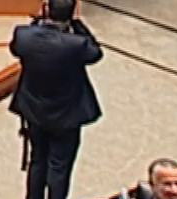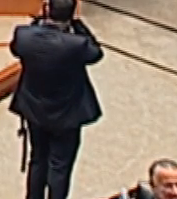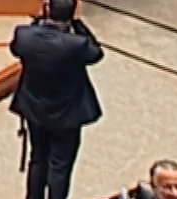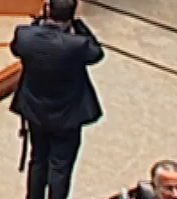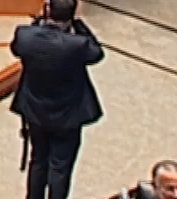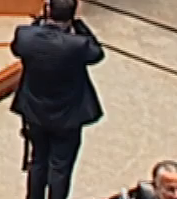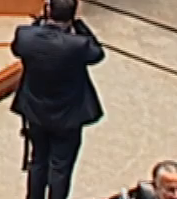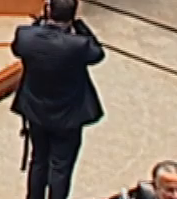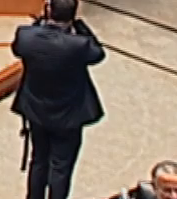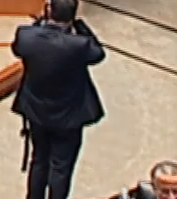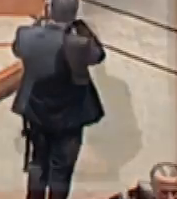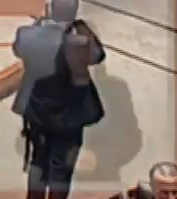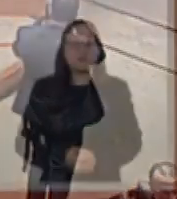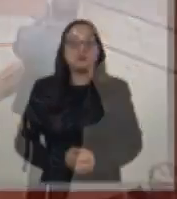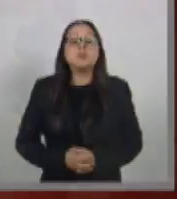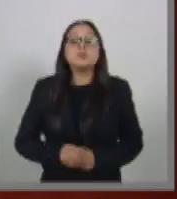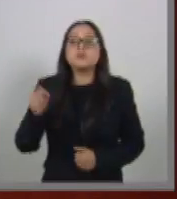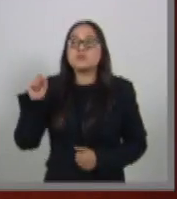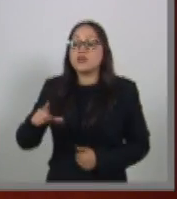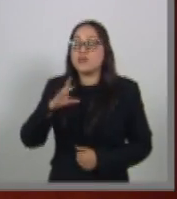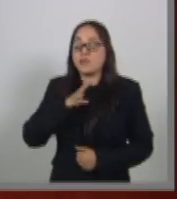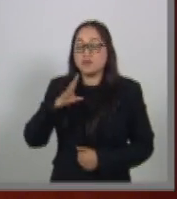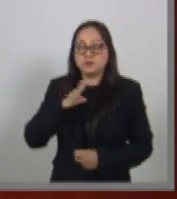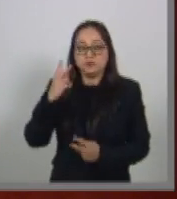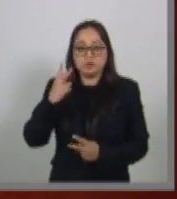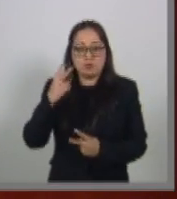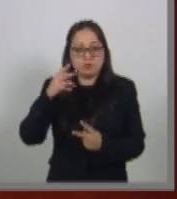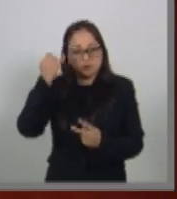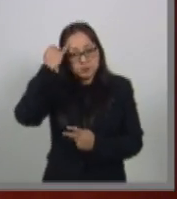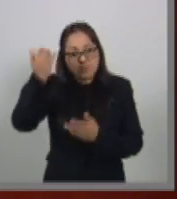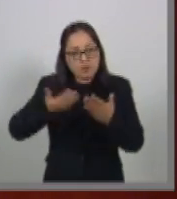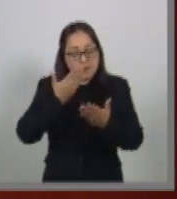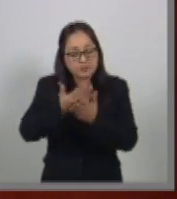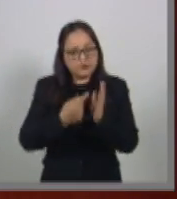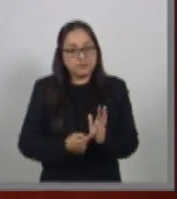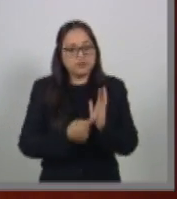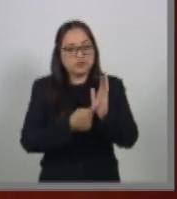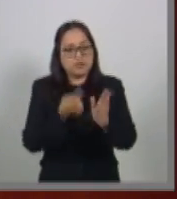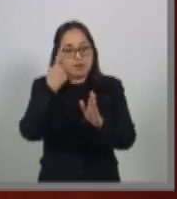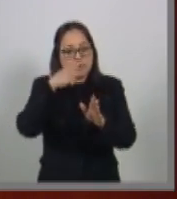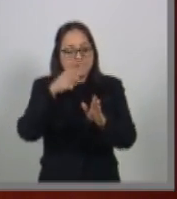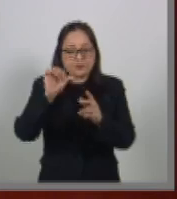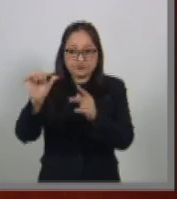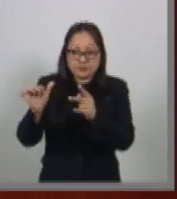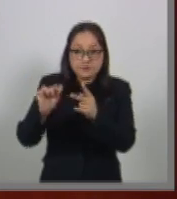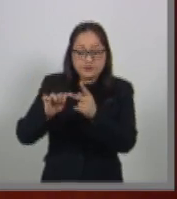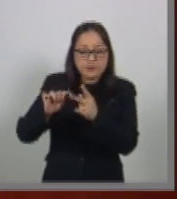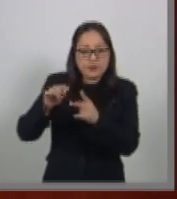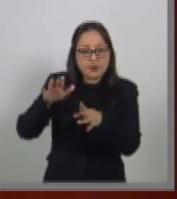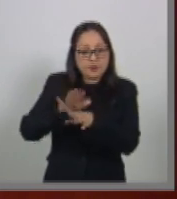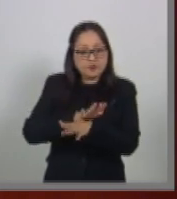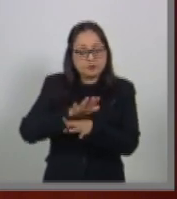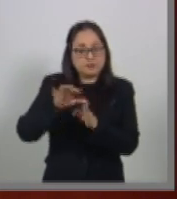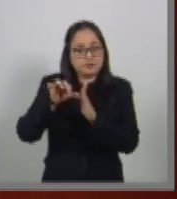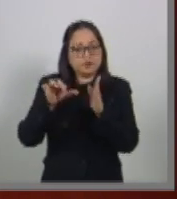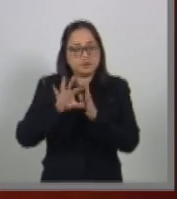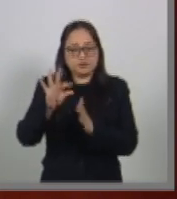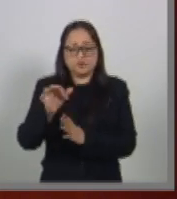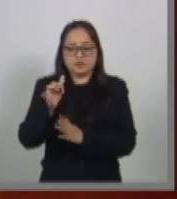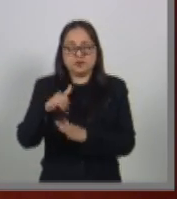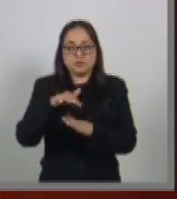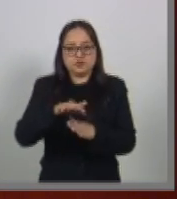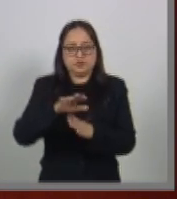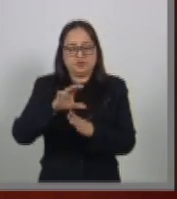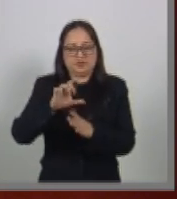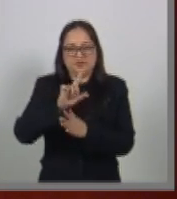civil, y la otra, la que modifica el artículo 46 de la Ley de Comisión Nacional de los